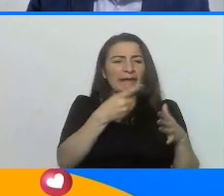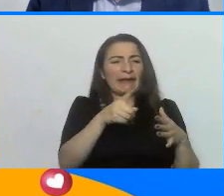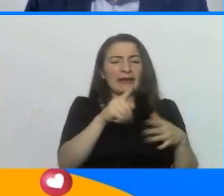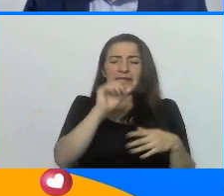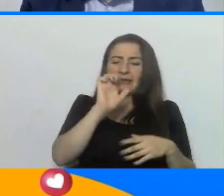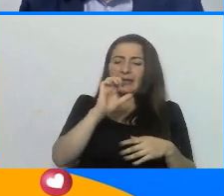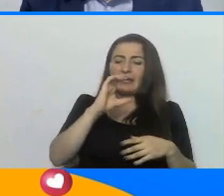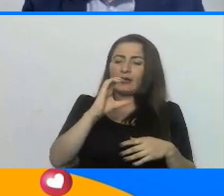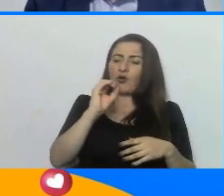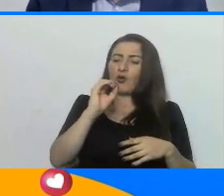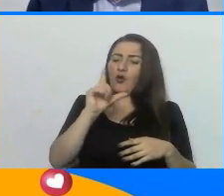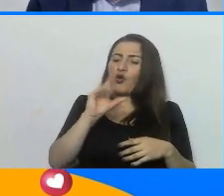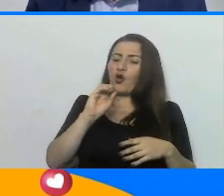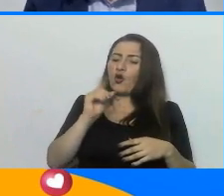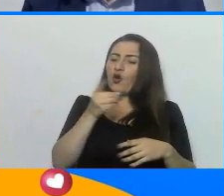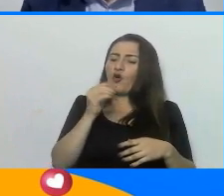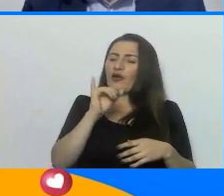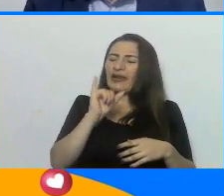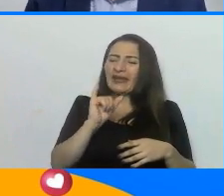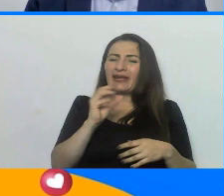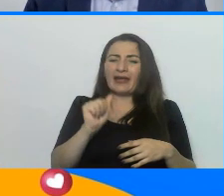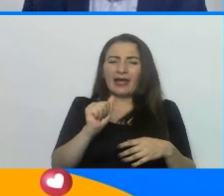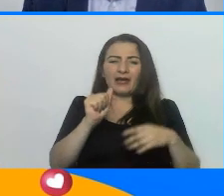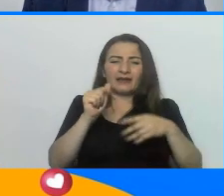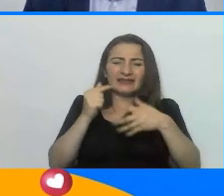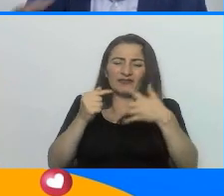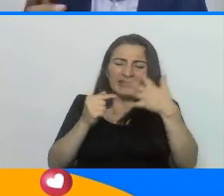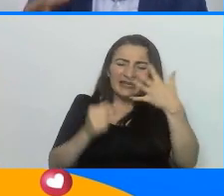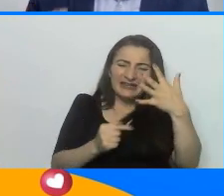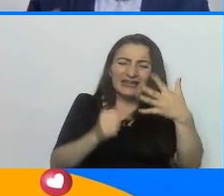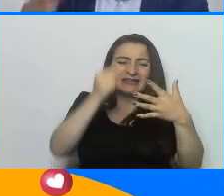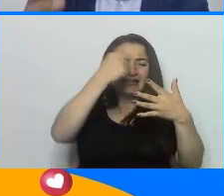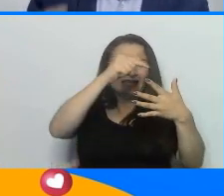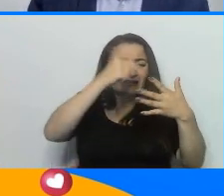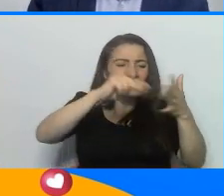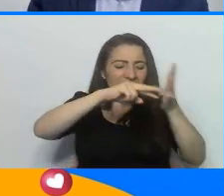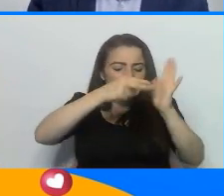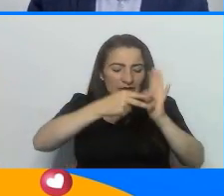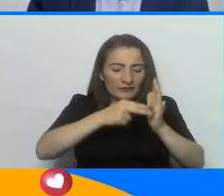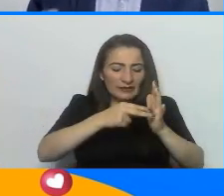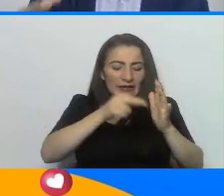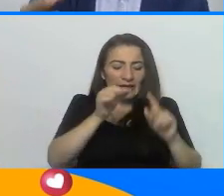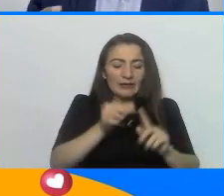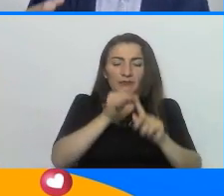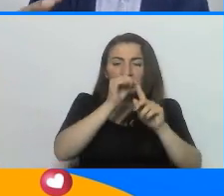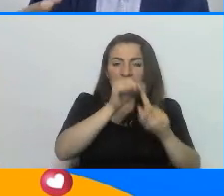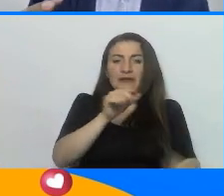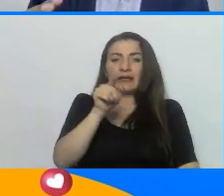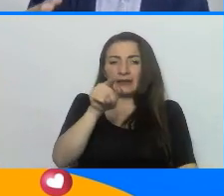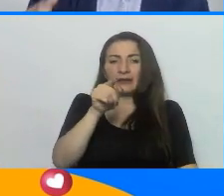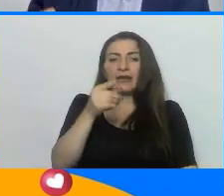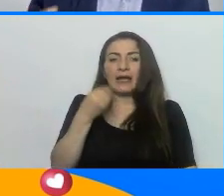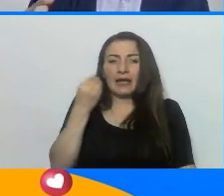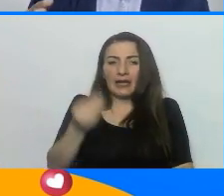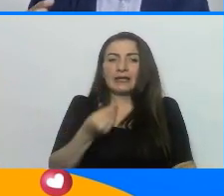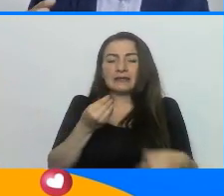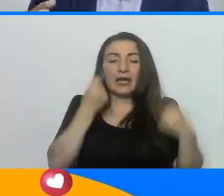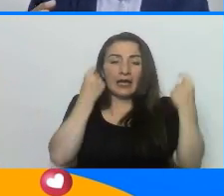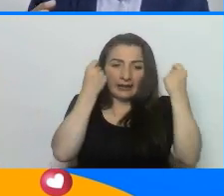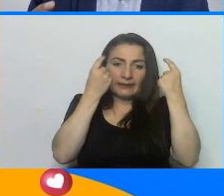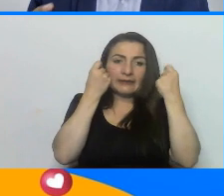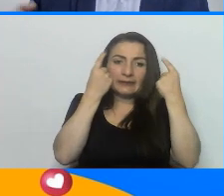dice, bueno, mire, la ecología es tal cosa, es esto, es lo otro, y le da como esa connotación fundamental para